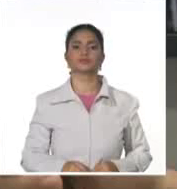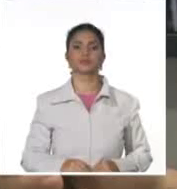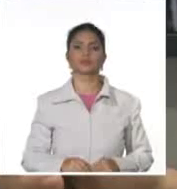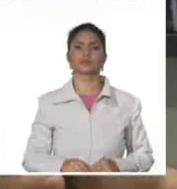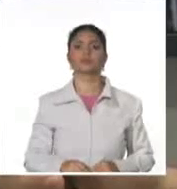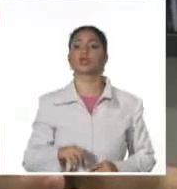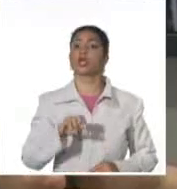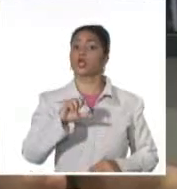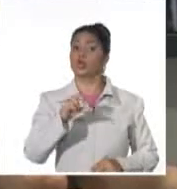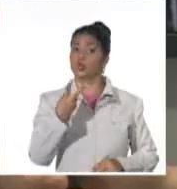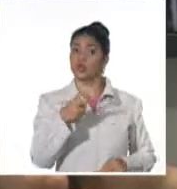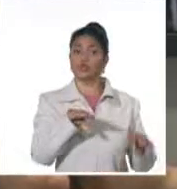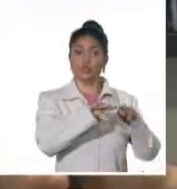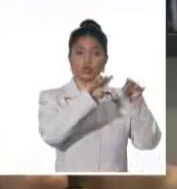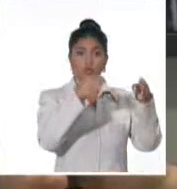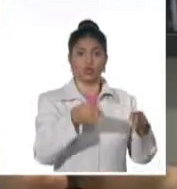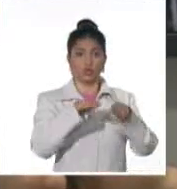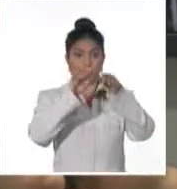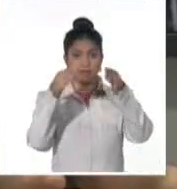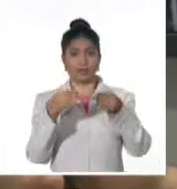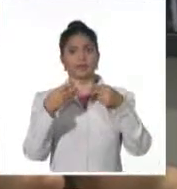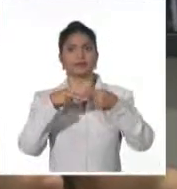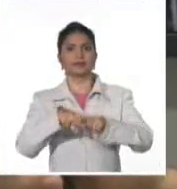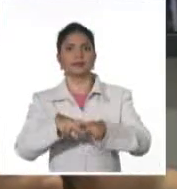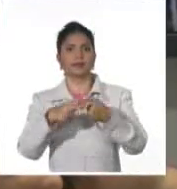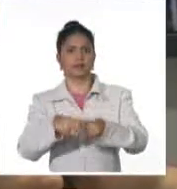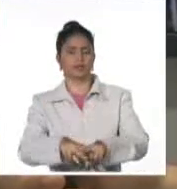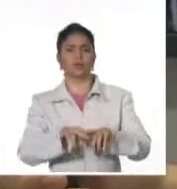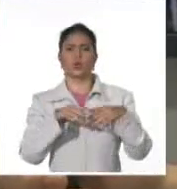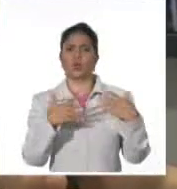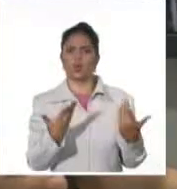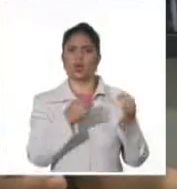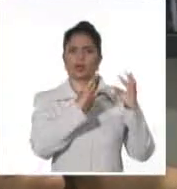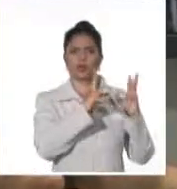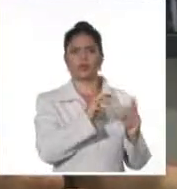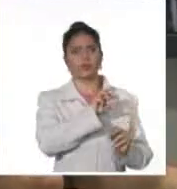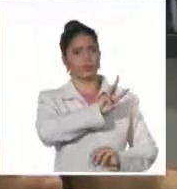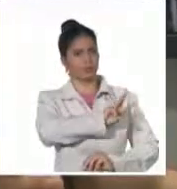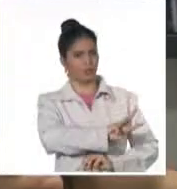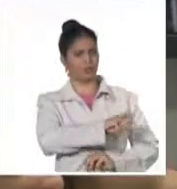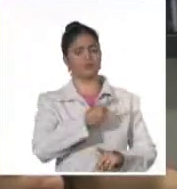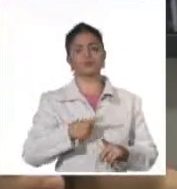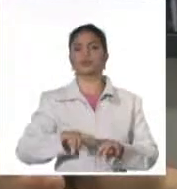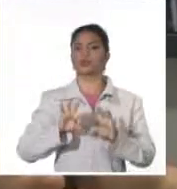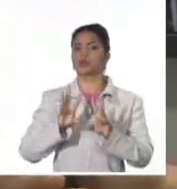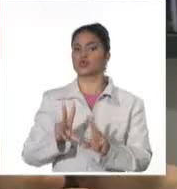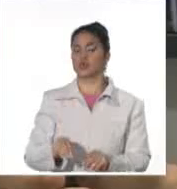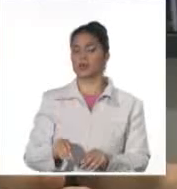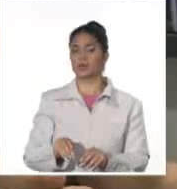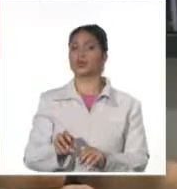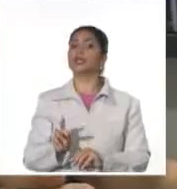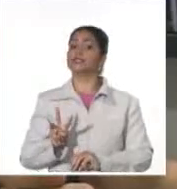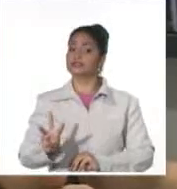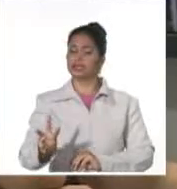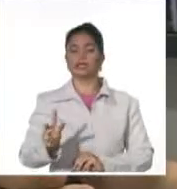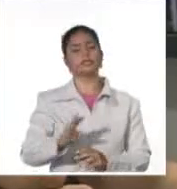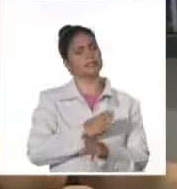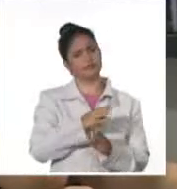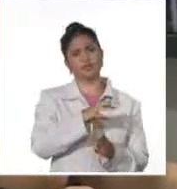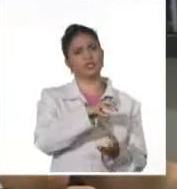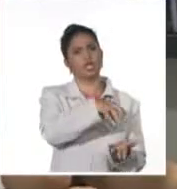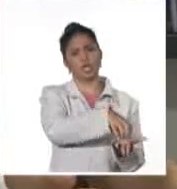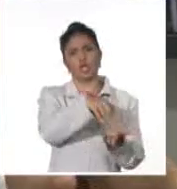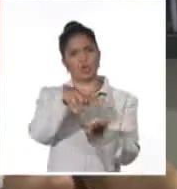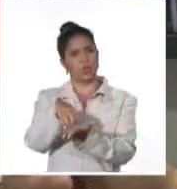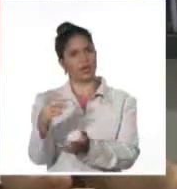dos unidades que están en avería, que son las mismas que teníamos ahí. La unidad número 3 de la termoeléctrica de Santa Cruz del Norte y la unidad número 3 de la termoeléctrica normal de Césped de Cienfuegos,